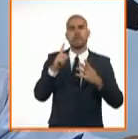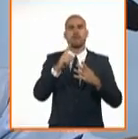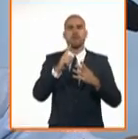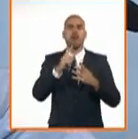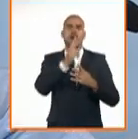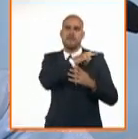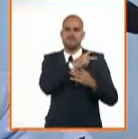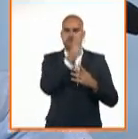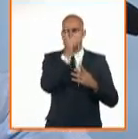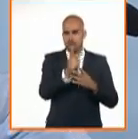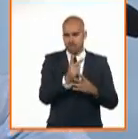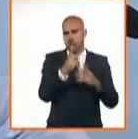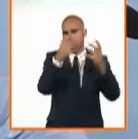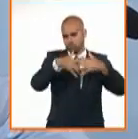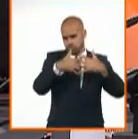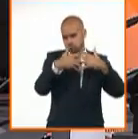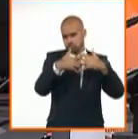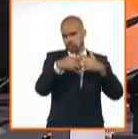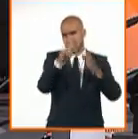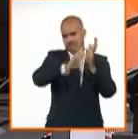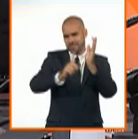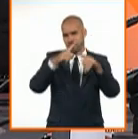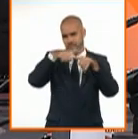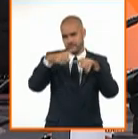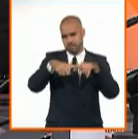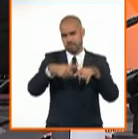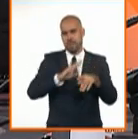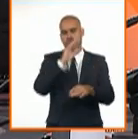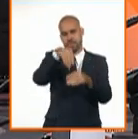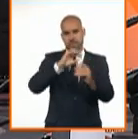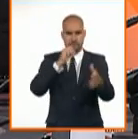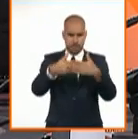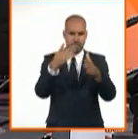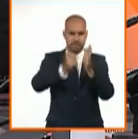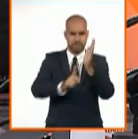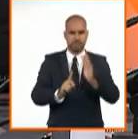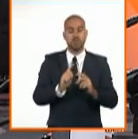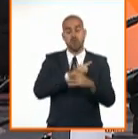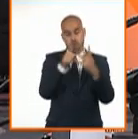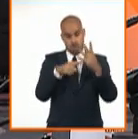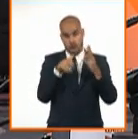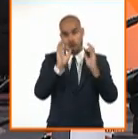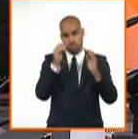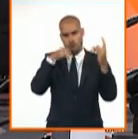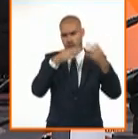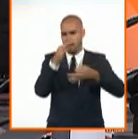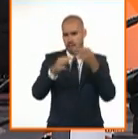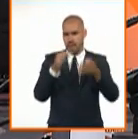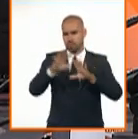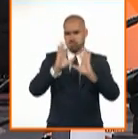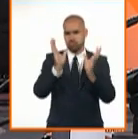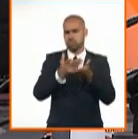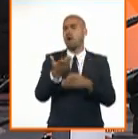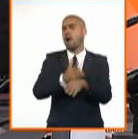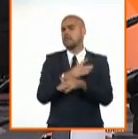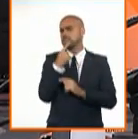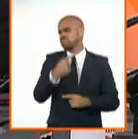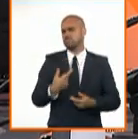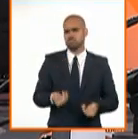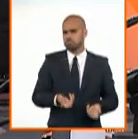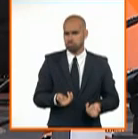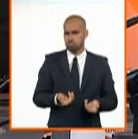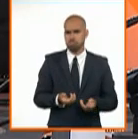propia unión nacional eléctrica con ellos estaremos compartiendo nuestra mesa redonda de hoy les adelanto que tendremos